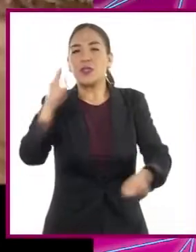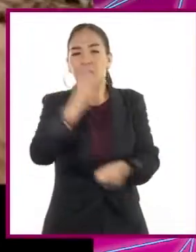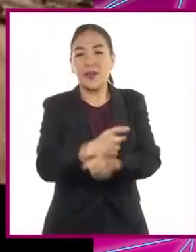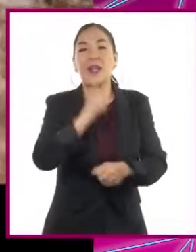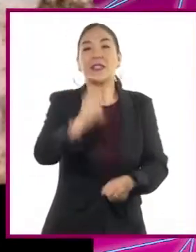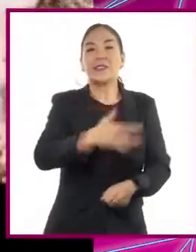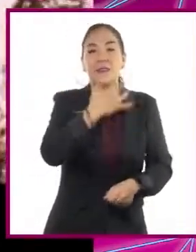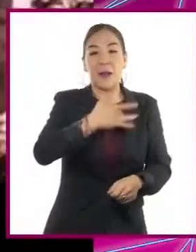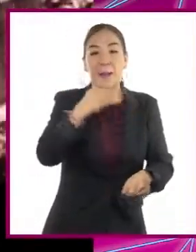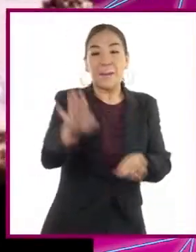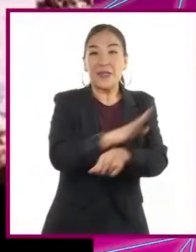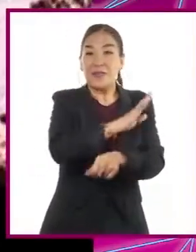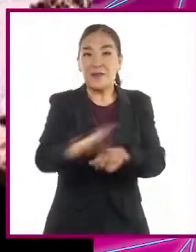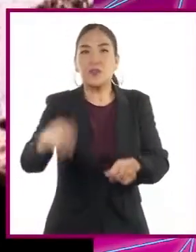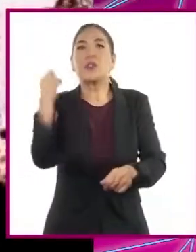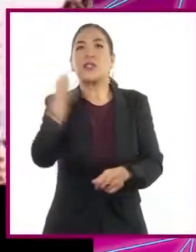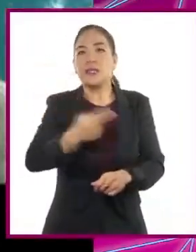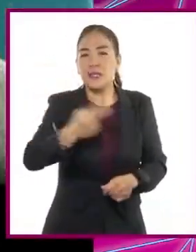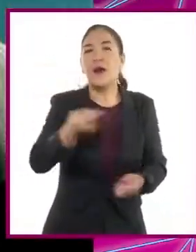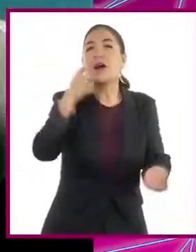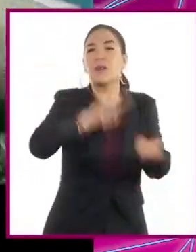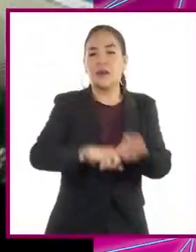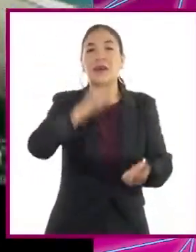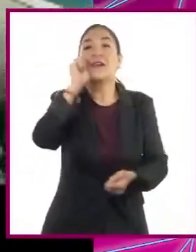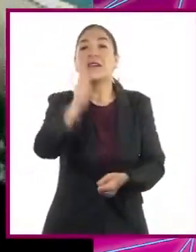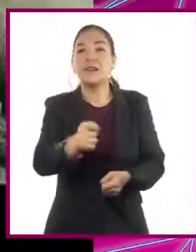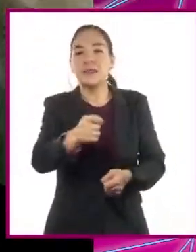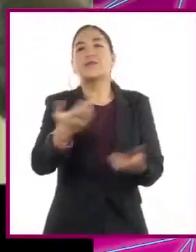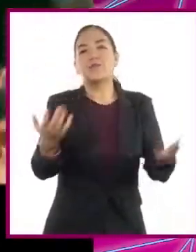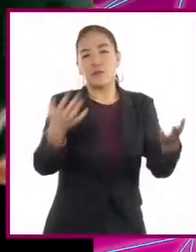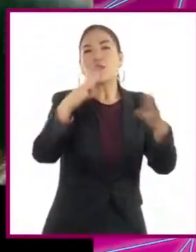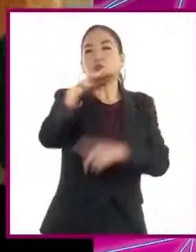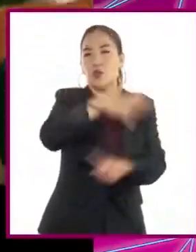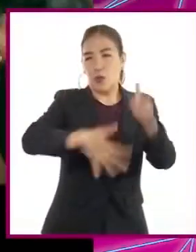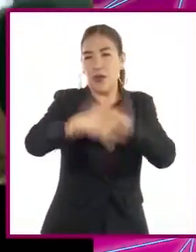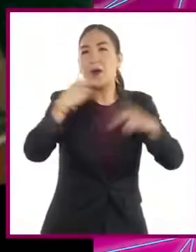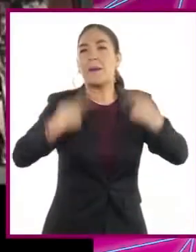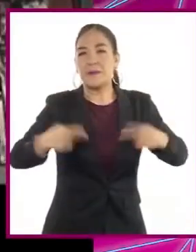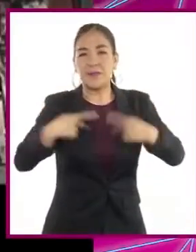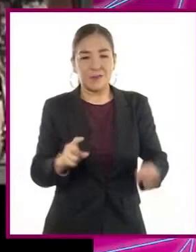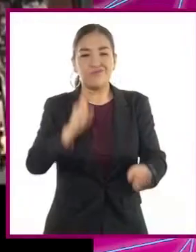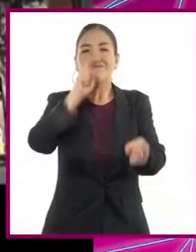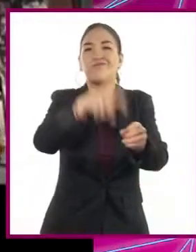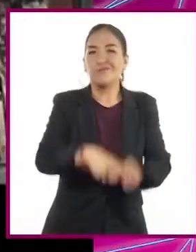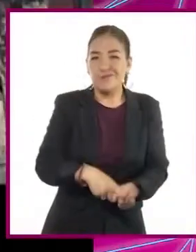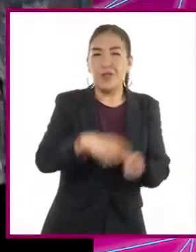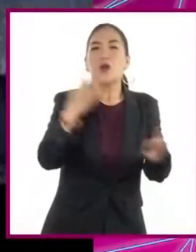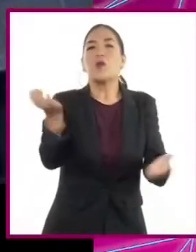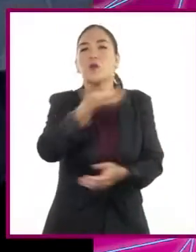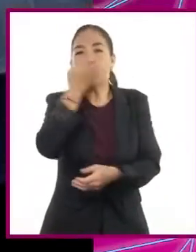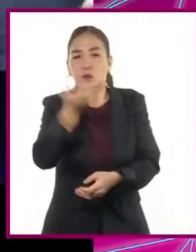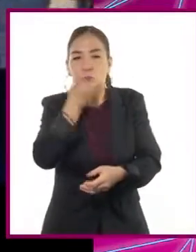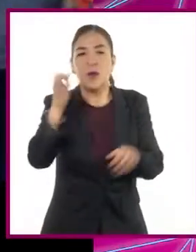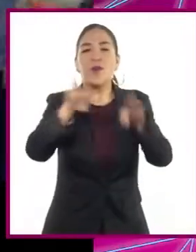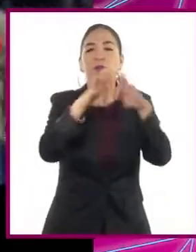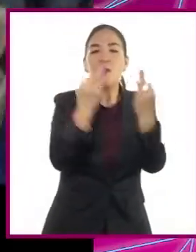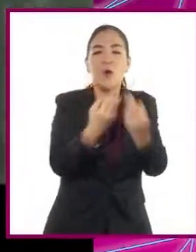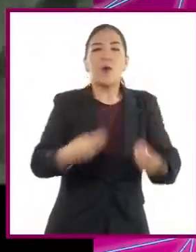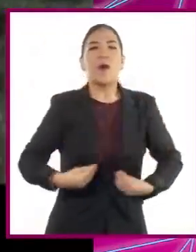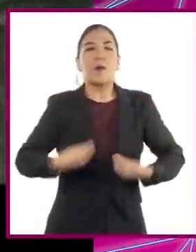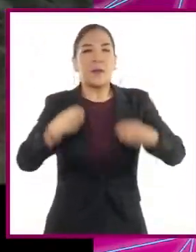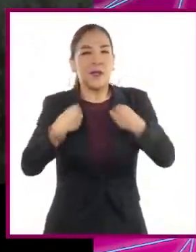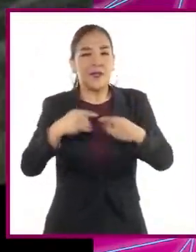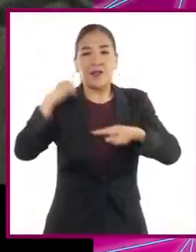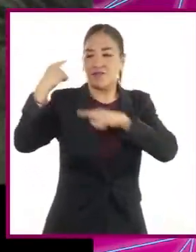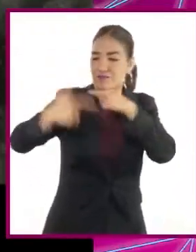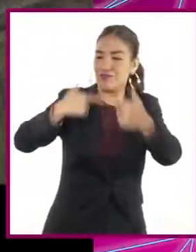satisfacción de nuestras necesidades está determinada en gran parte por la sociedad a la que pertenecemos. Las costumbres y formas de vida cambian